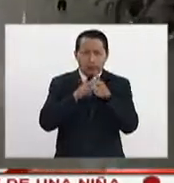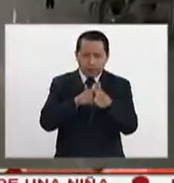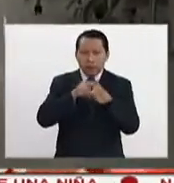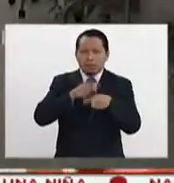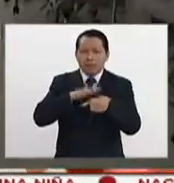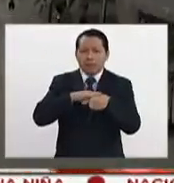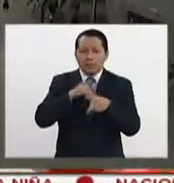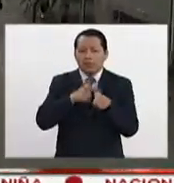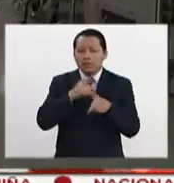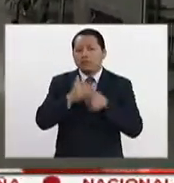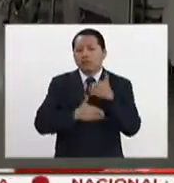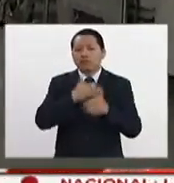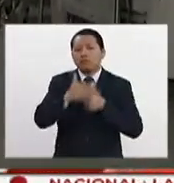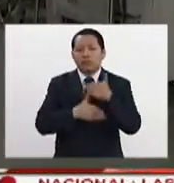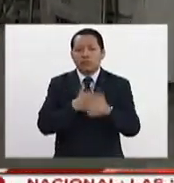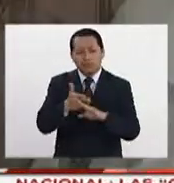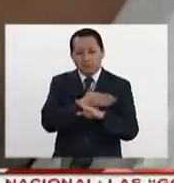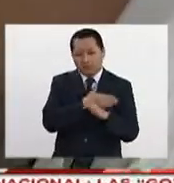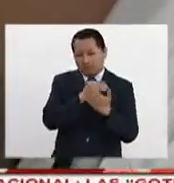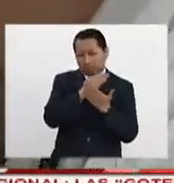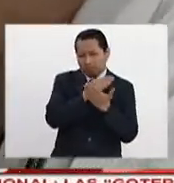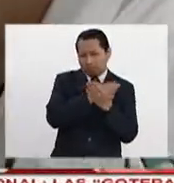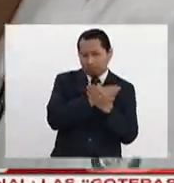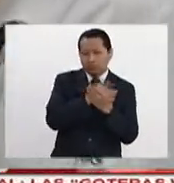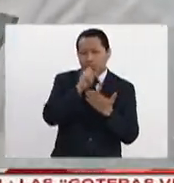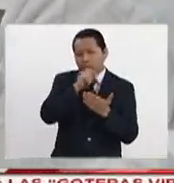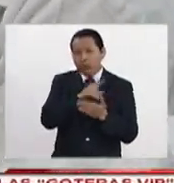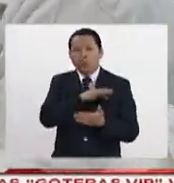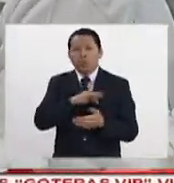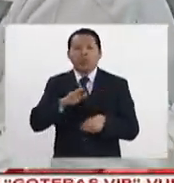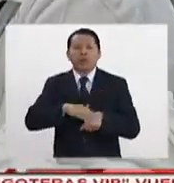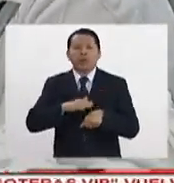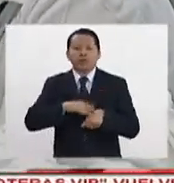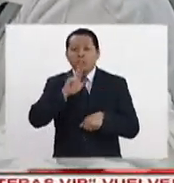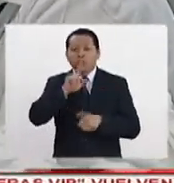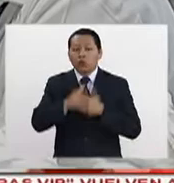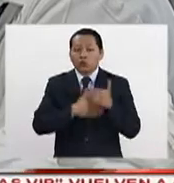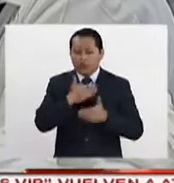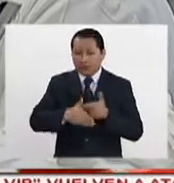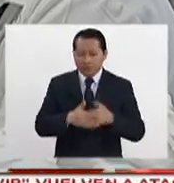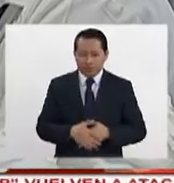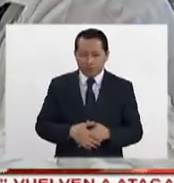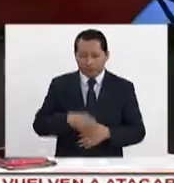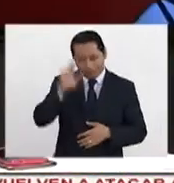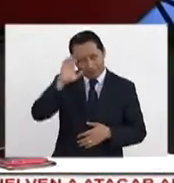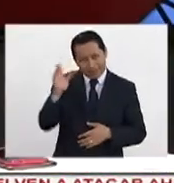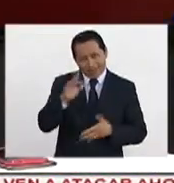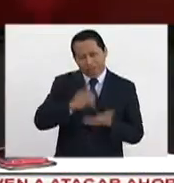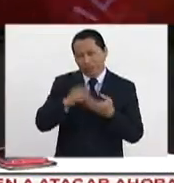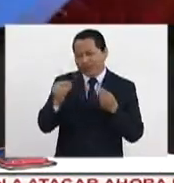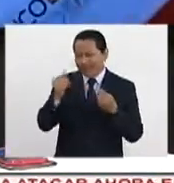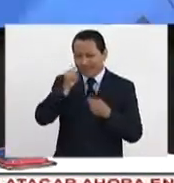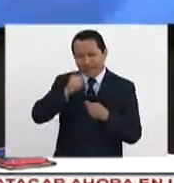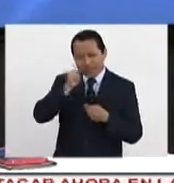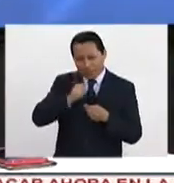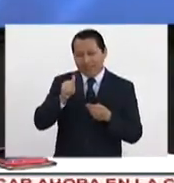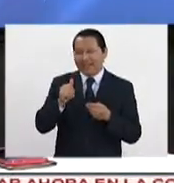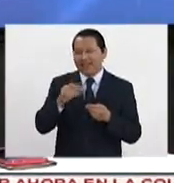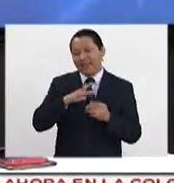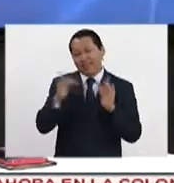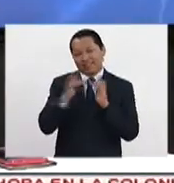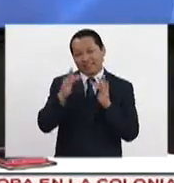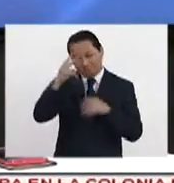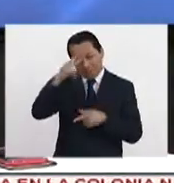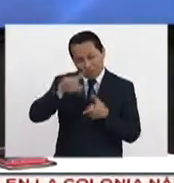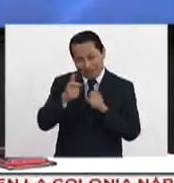medidas antes señaladas y con ello pues dar cada vez mejores servicios. Maestro, muchísimas gracias como siempre por estar aquí en